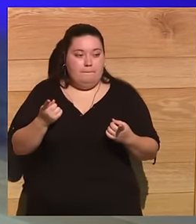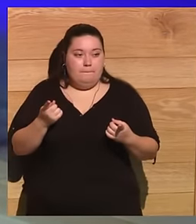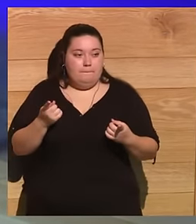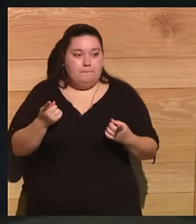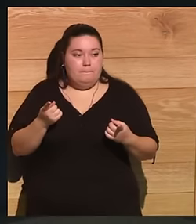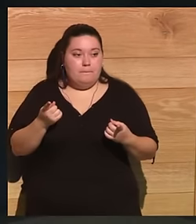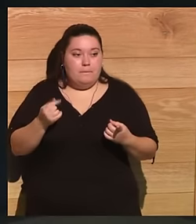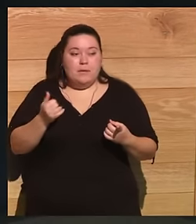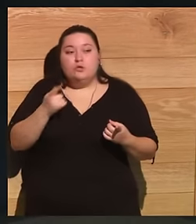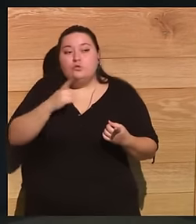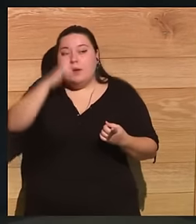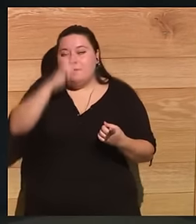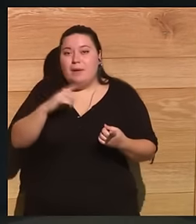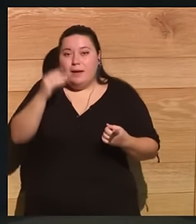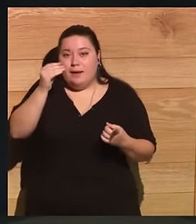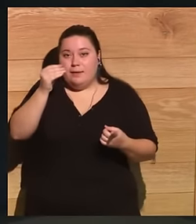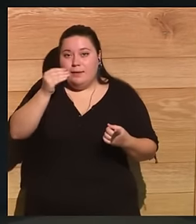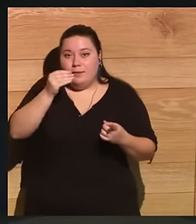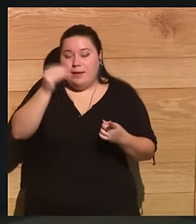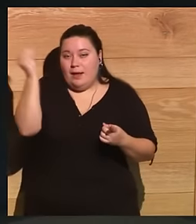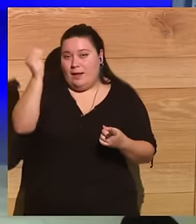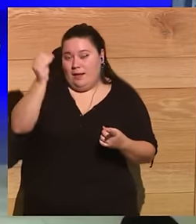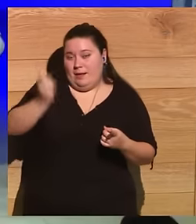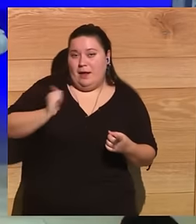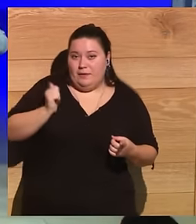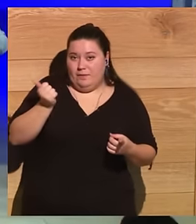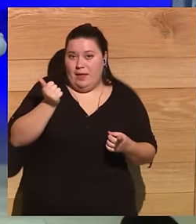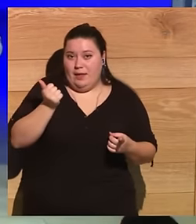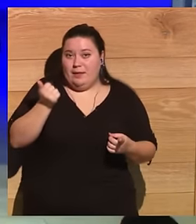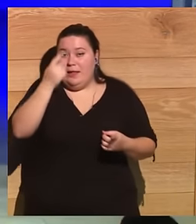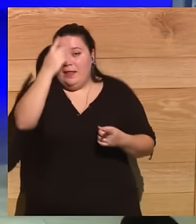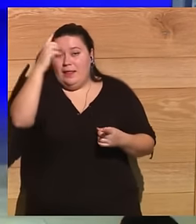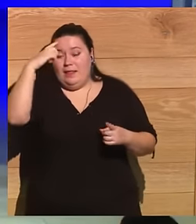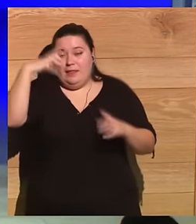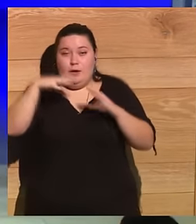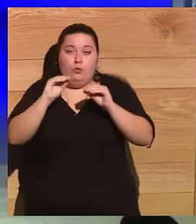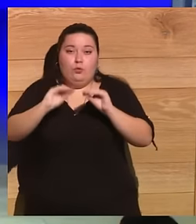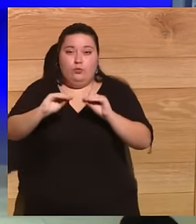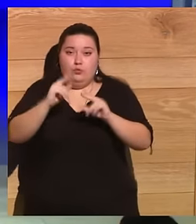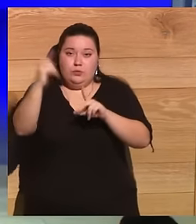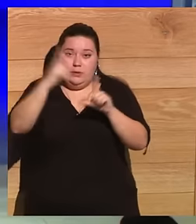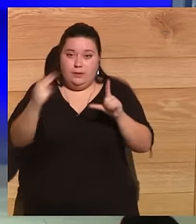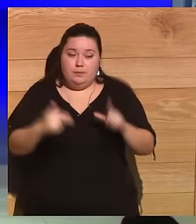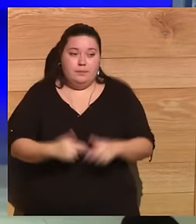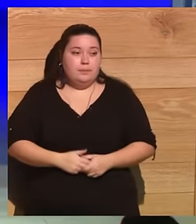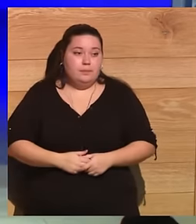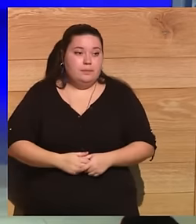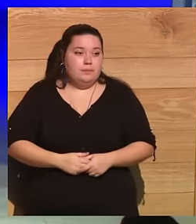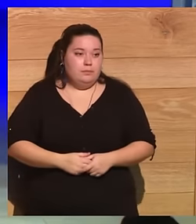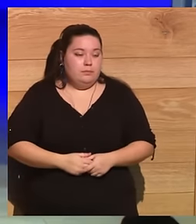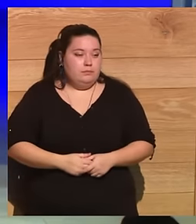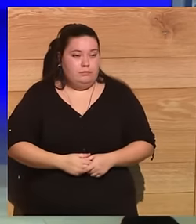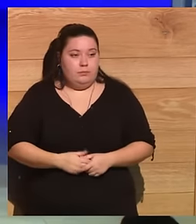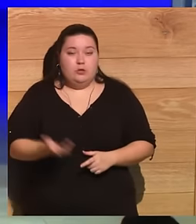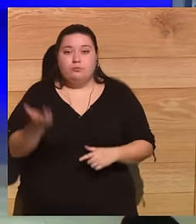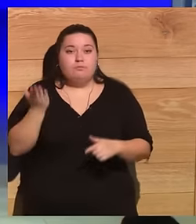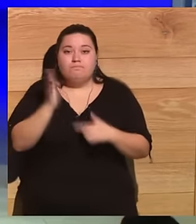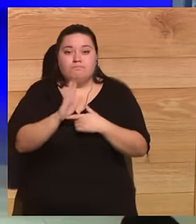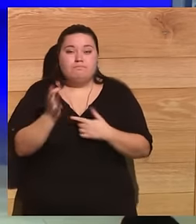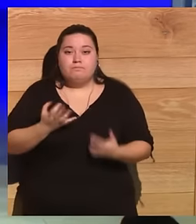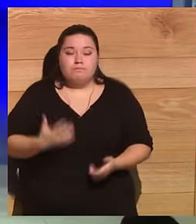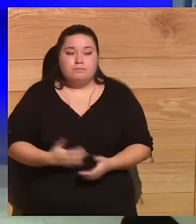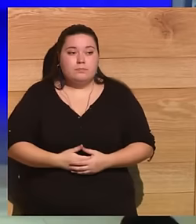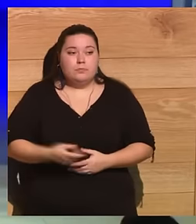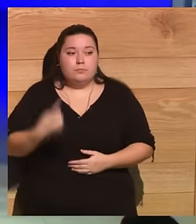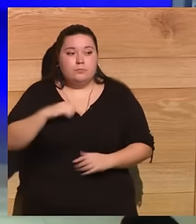es una imagen artificial que se pintó en su cerebro. Y esto nos muestra que, bueno, que ahora